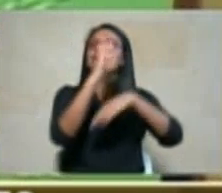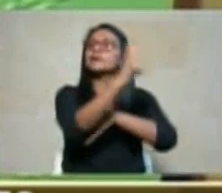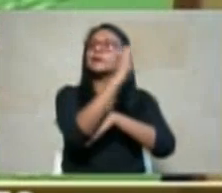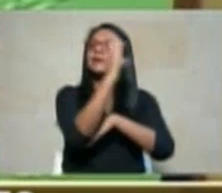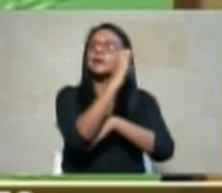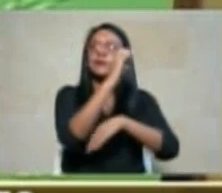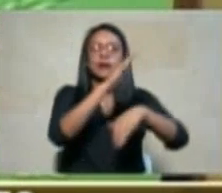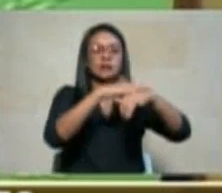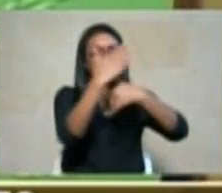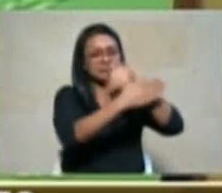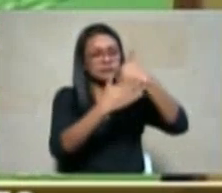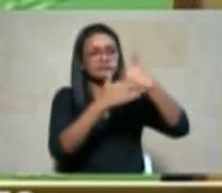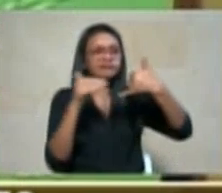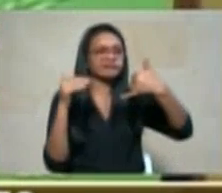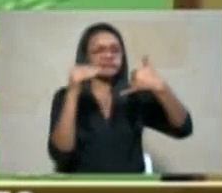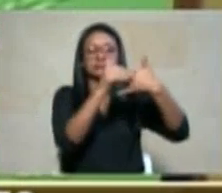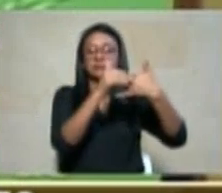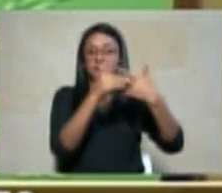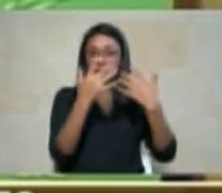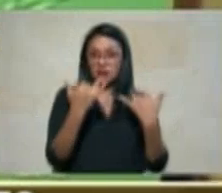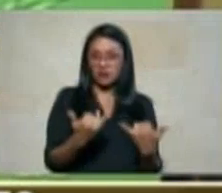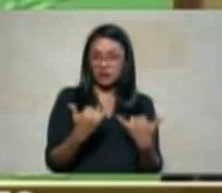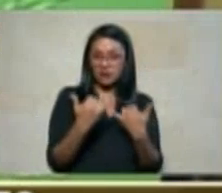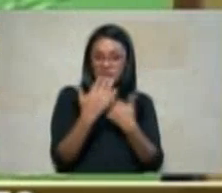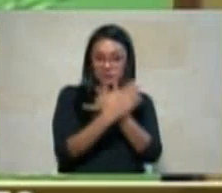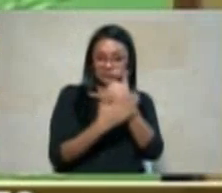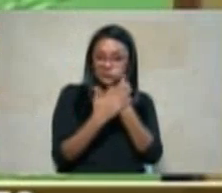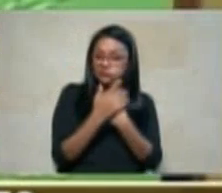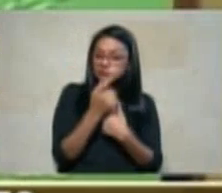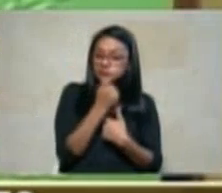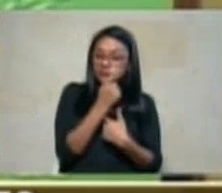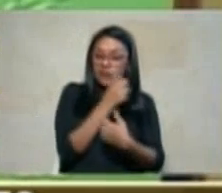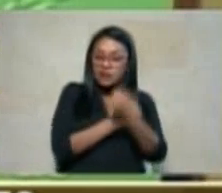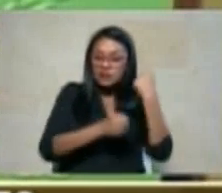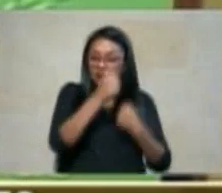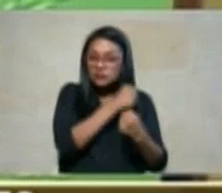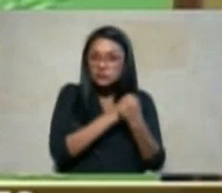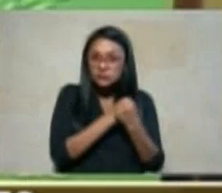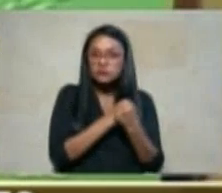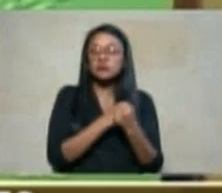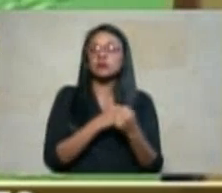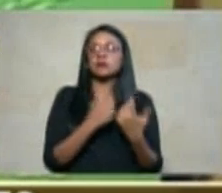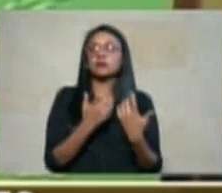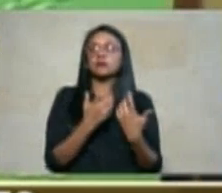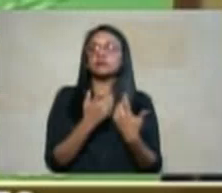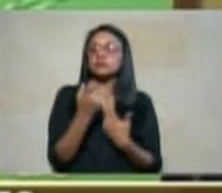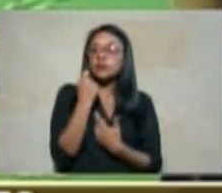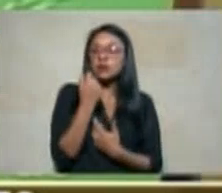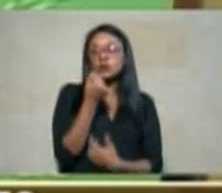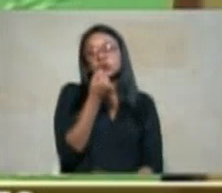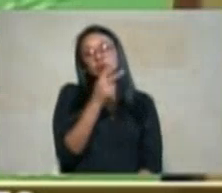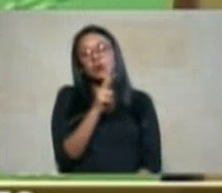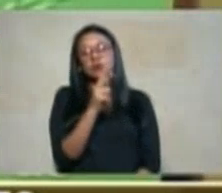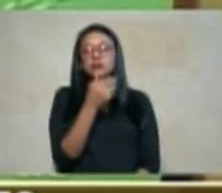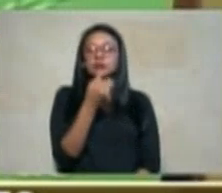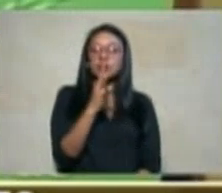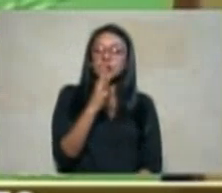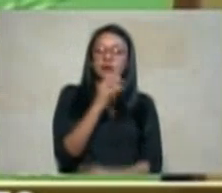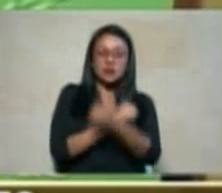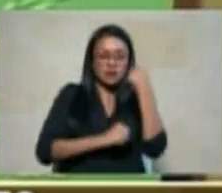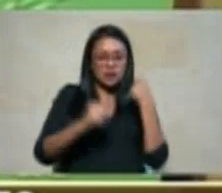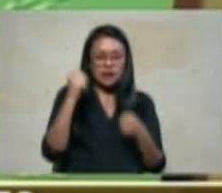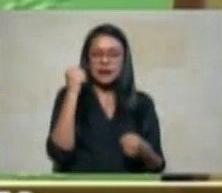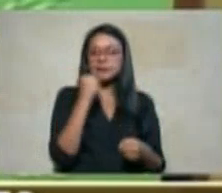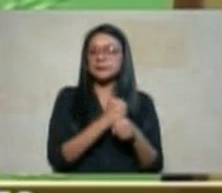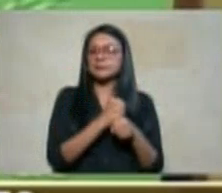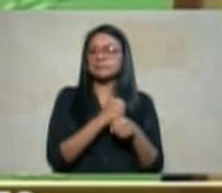que efectivamente aquí en este país, en los últimos años, en los últimos 12 o 14 años, es donde más